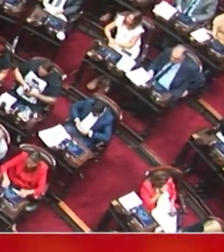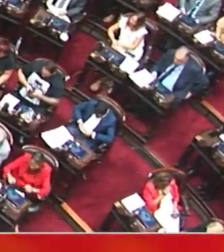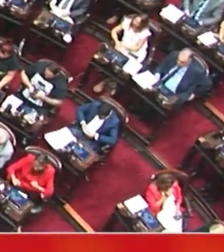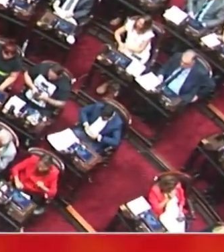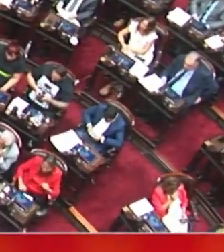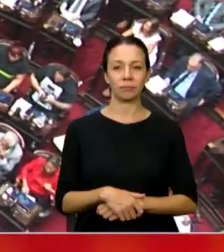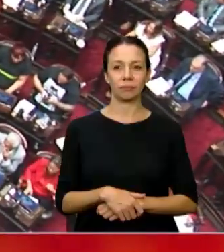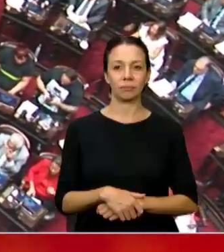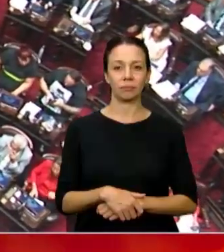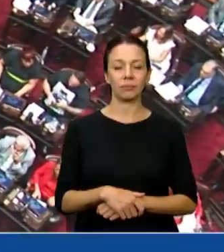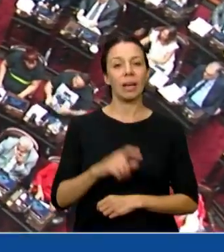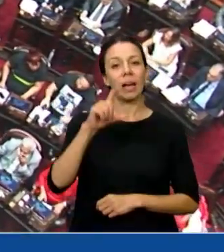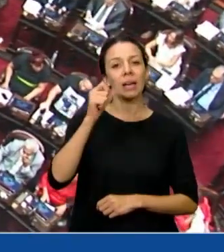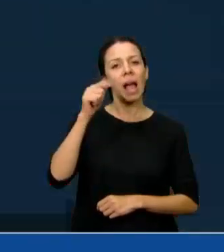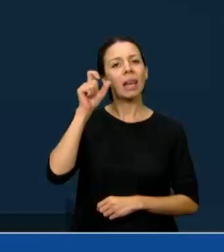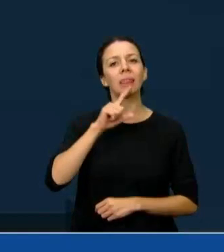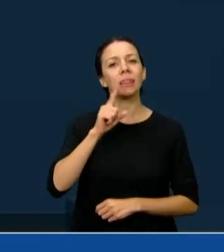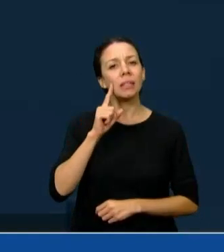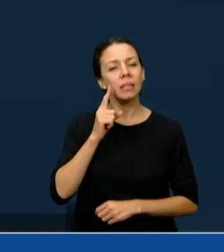Sí, diputada Caletti.